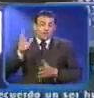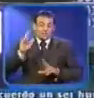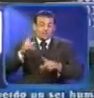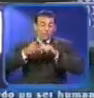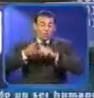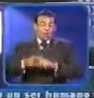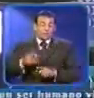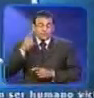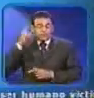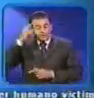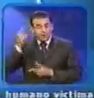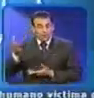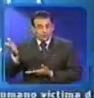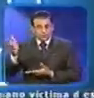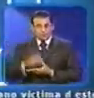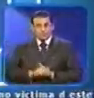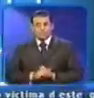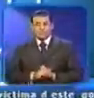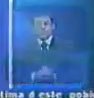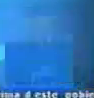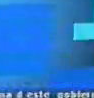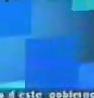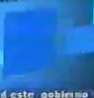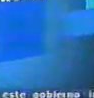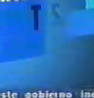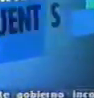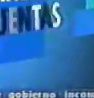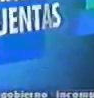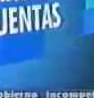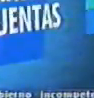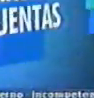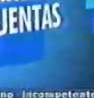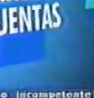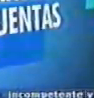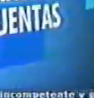despido. Hasta pronto. Sacando Cuentas.